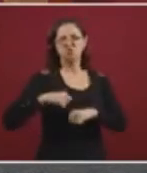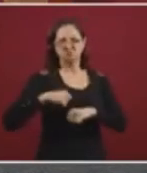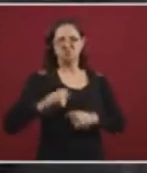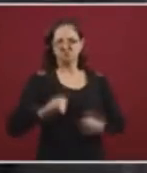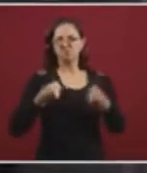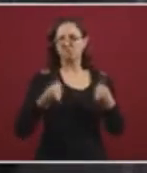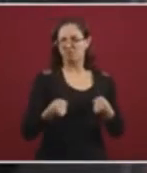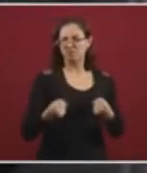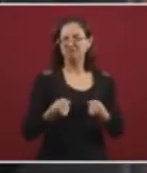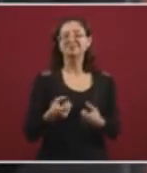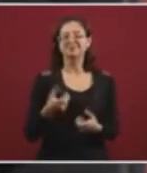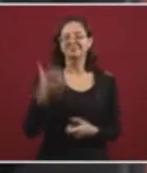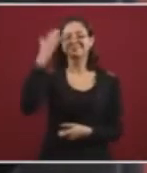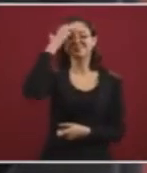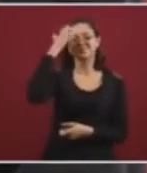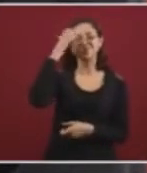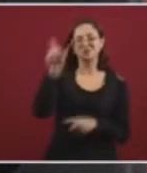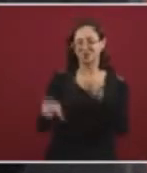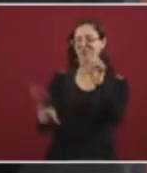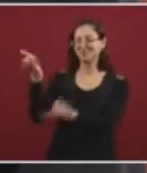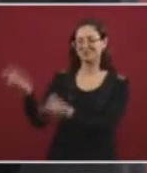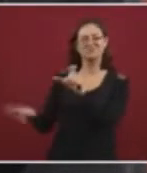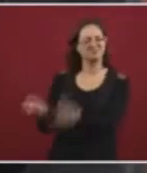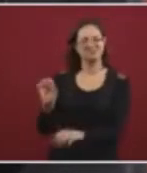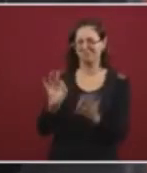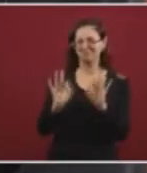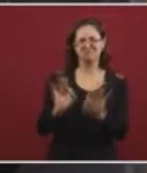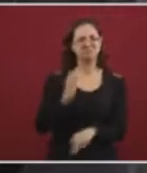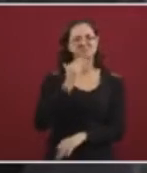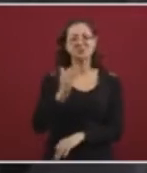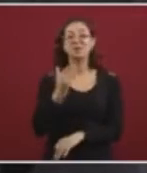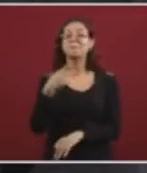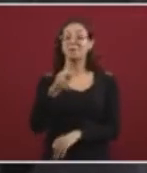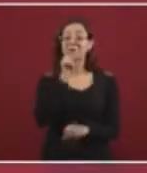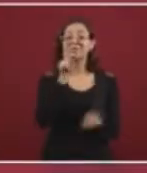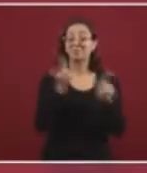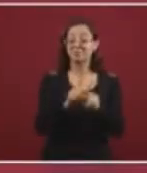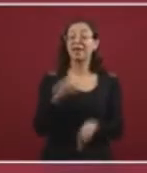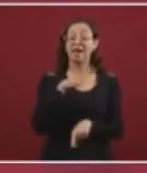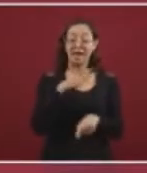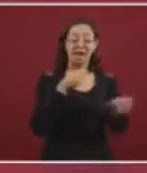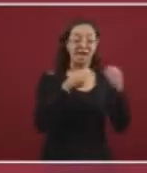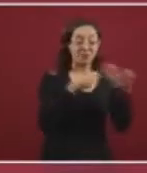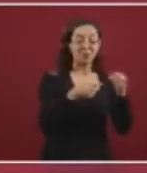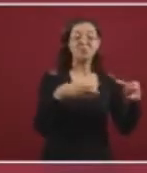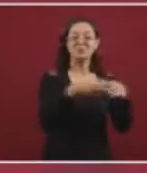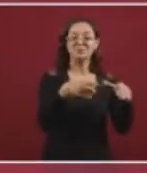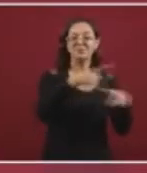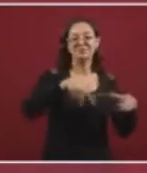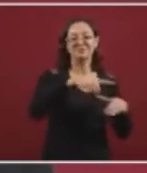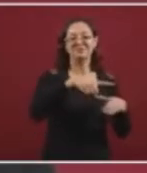y conocemos también y hemos padecido de la prensa al servicio